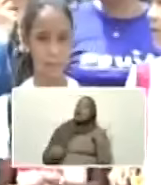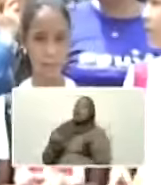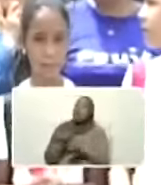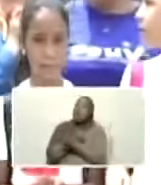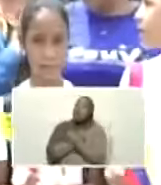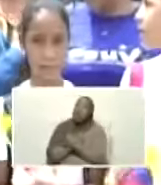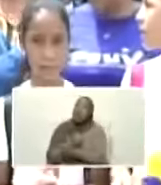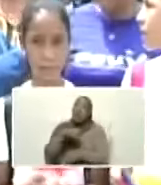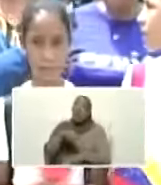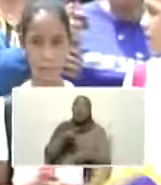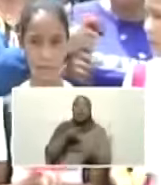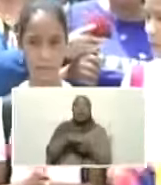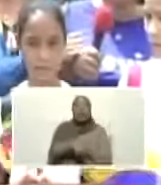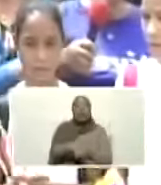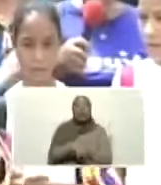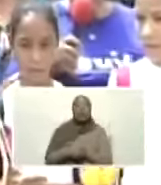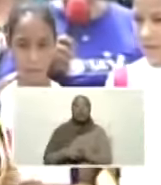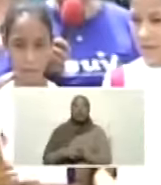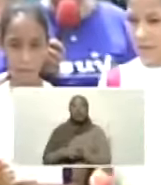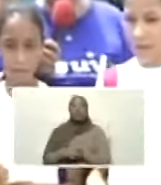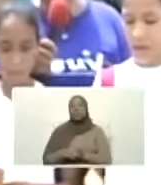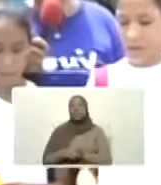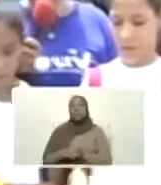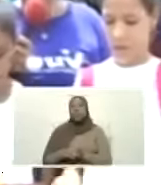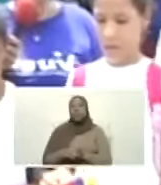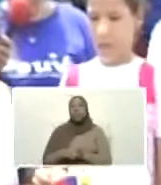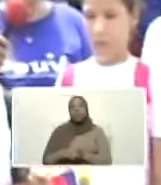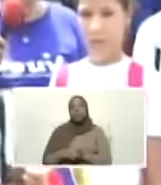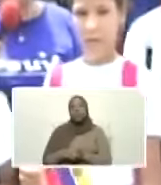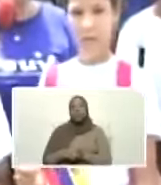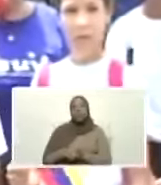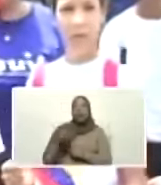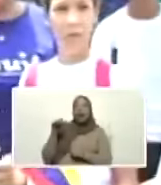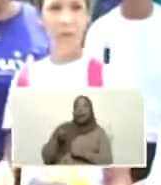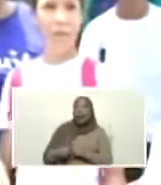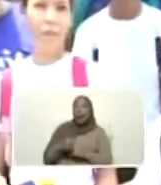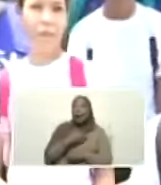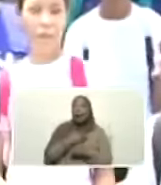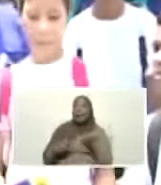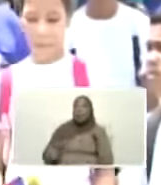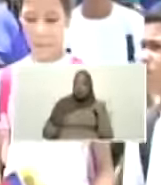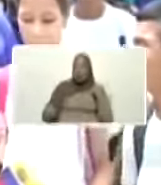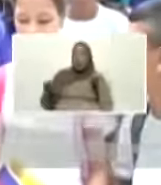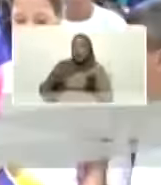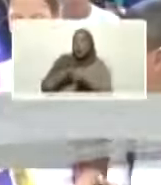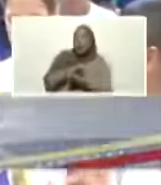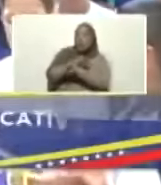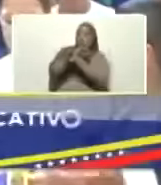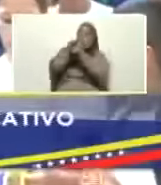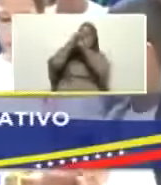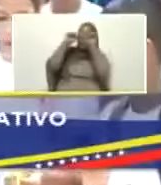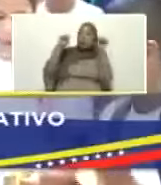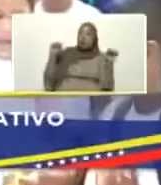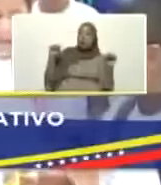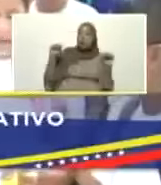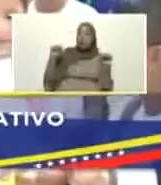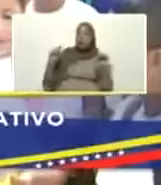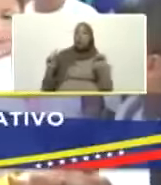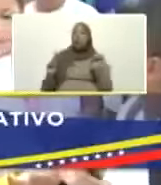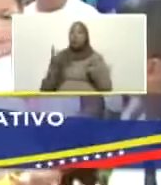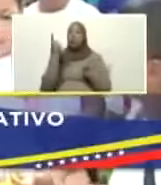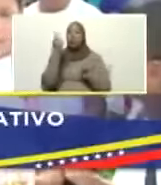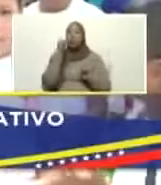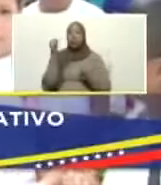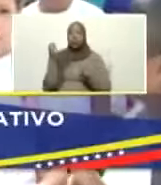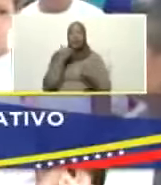nuestro estado. Sí, presidente, estamos aquí en la mañana de hoy en un solo sentido, más